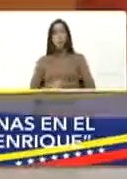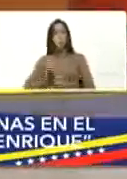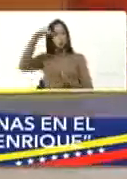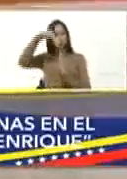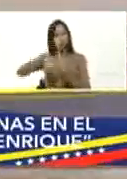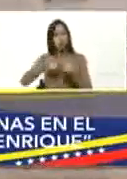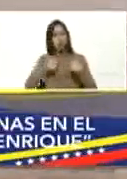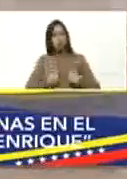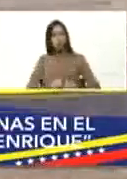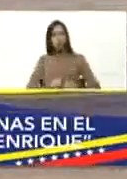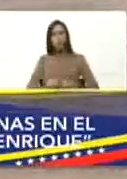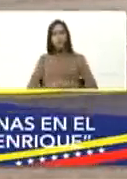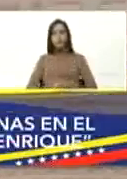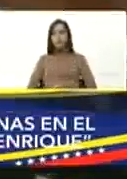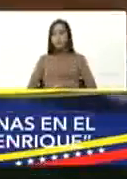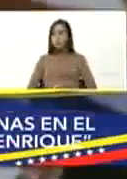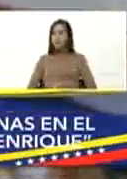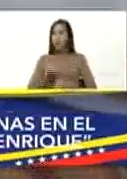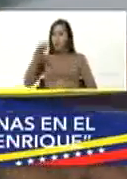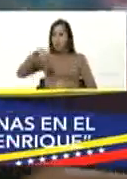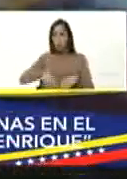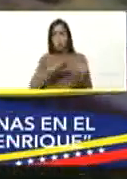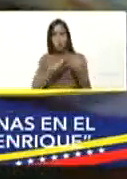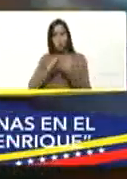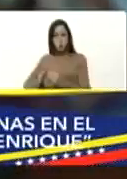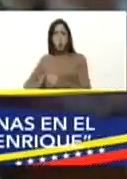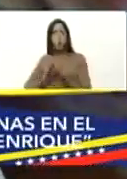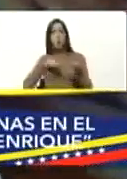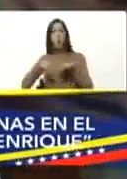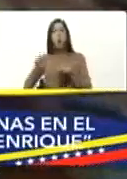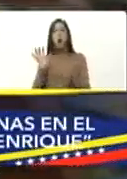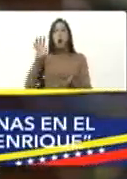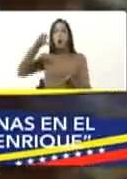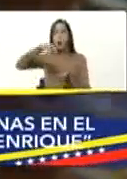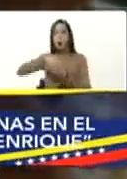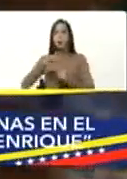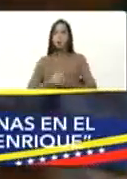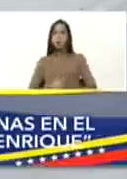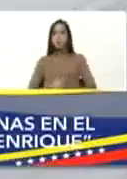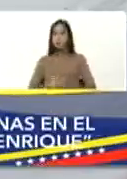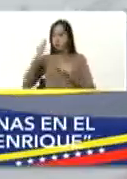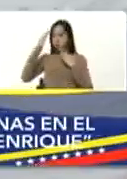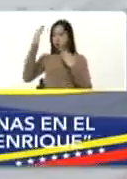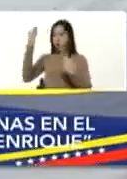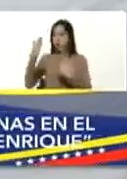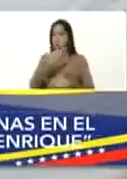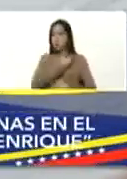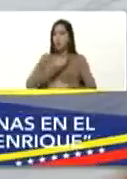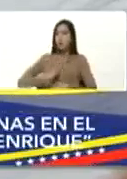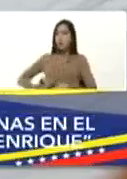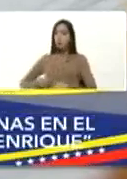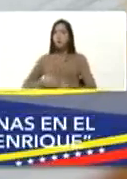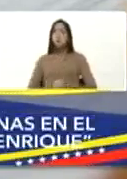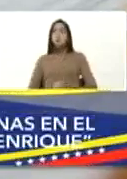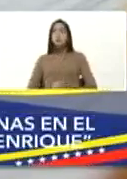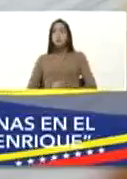de mi corazón y de esta comunidad del estado Cojedes. Saludarlo a usted y